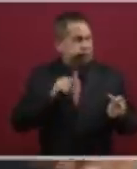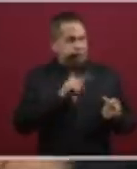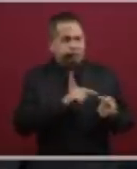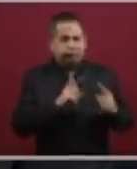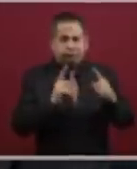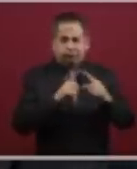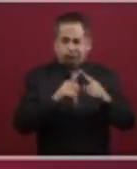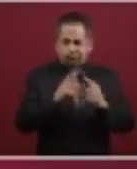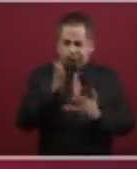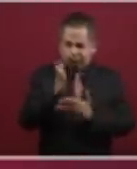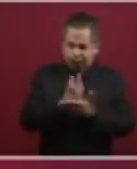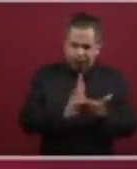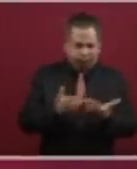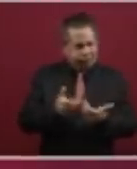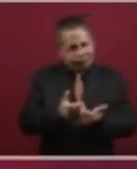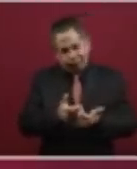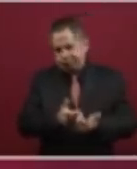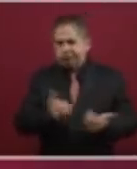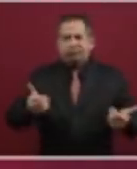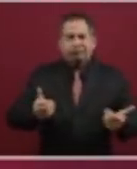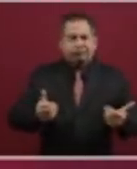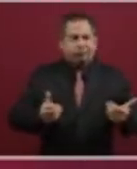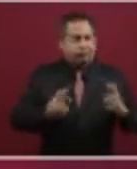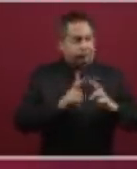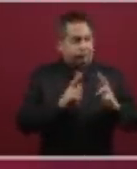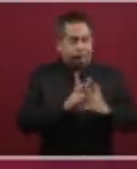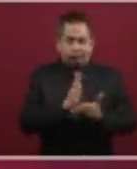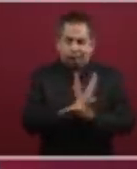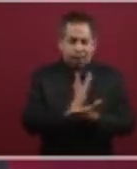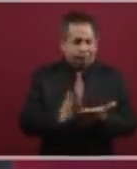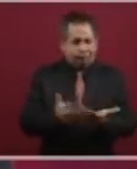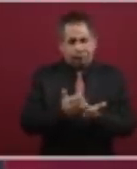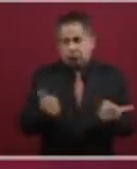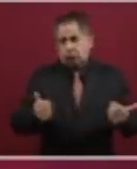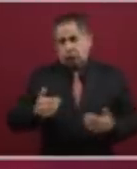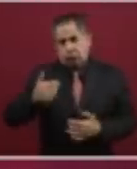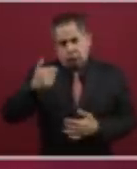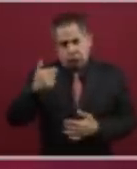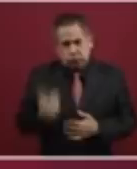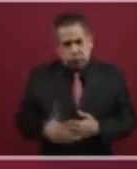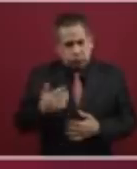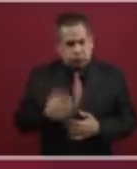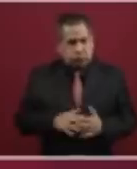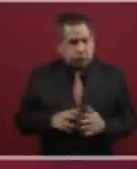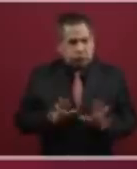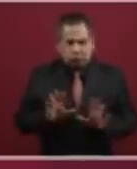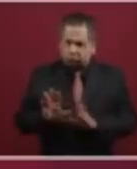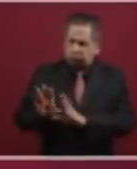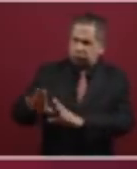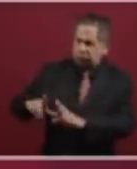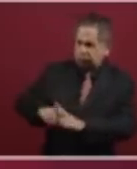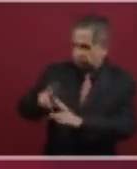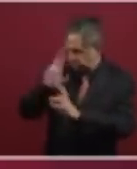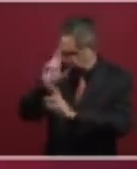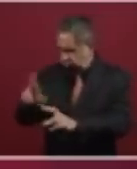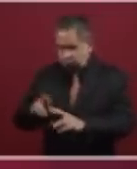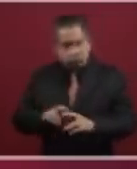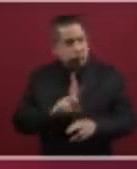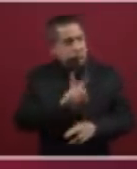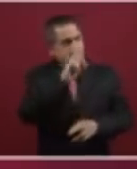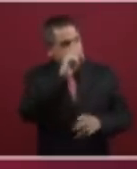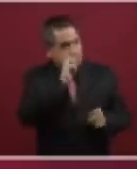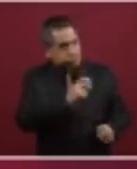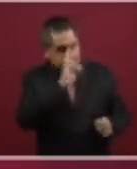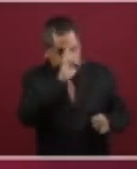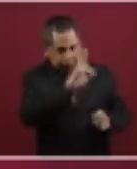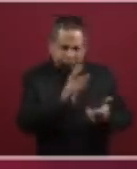y de la Iglesia. El dar a Dios lo que es de Dios y al César lo que es del César. En ese entonces,